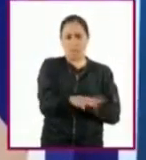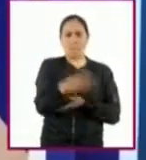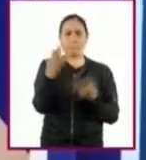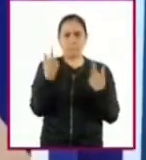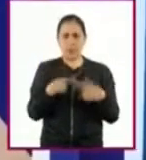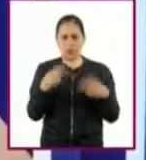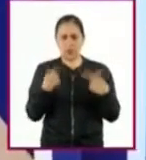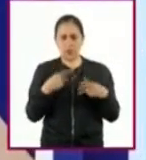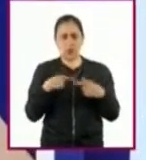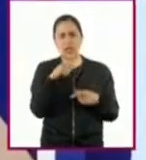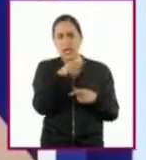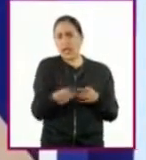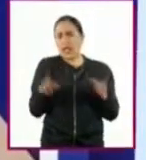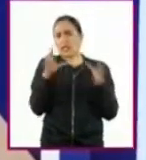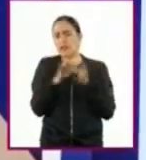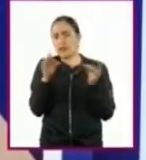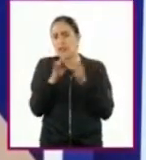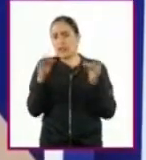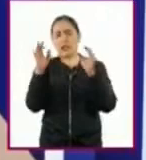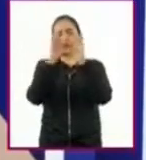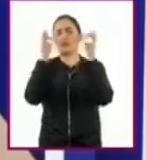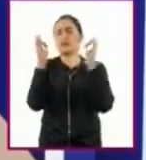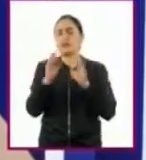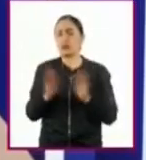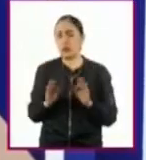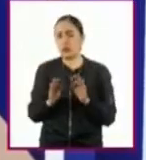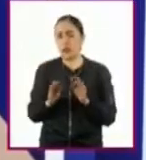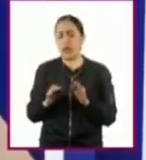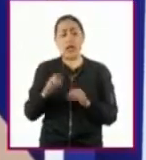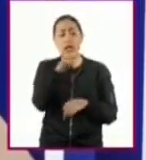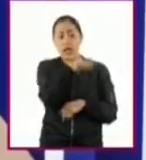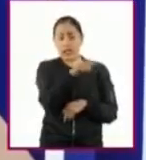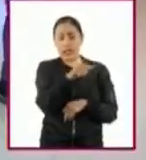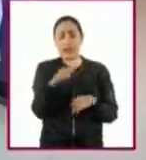describiendo las características de una figura para que la trace.